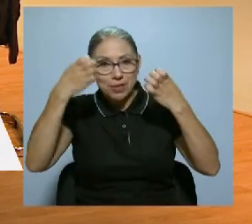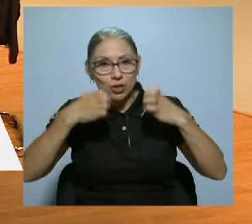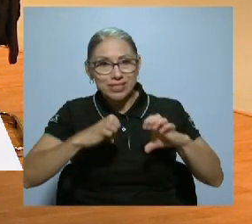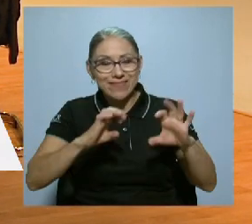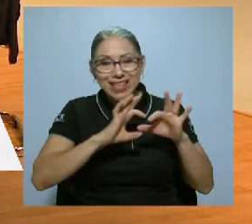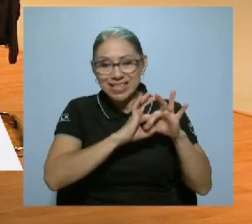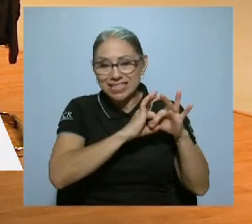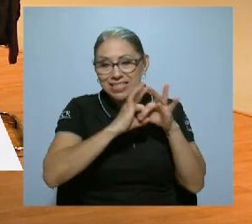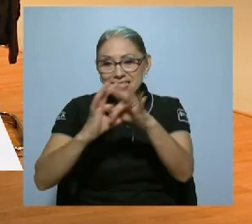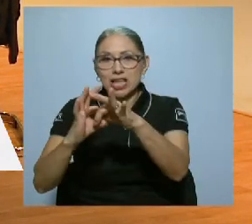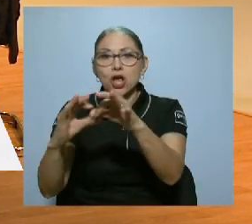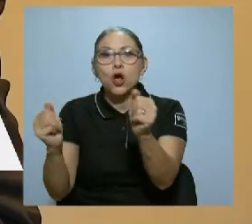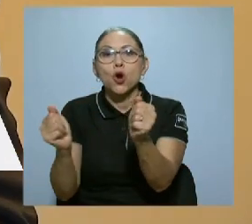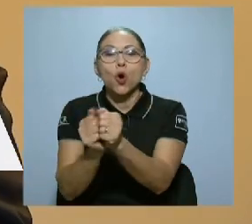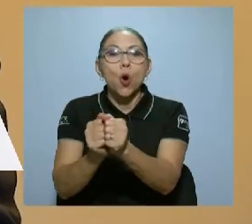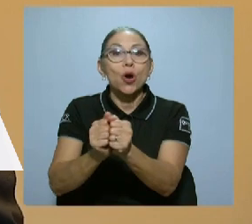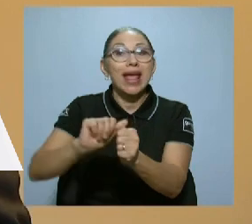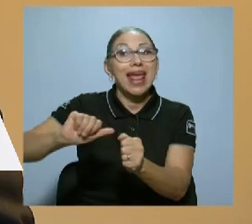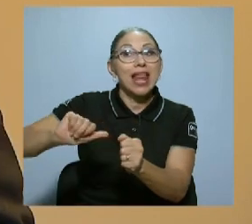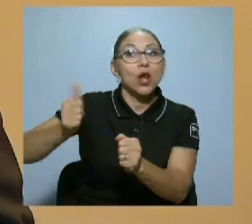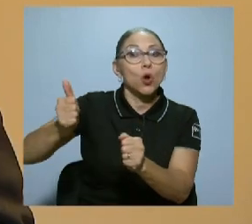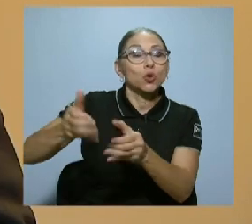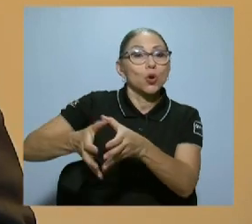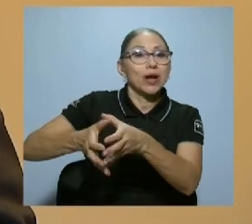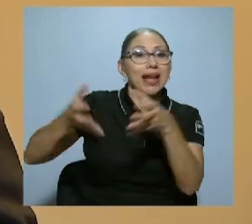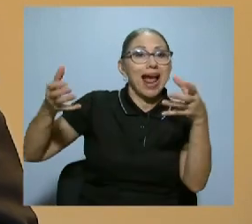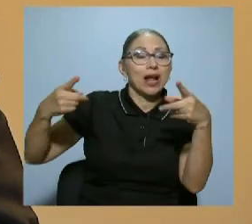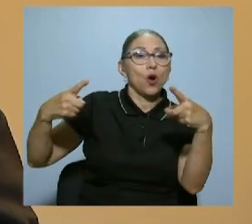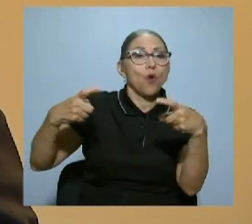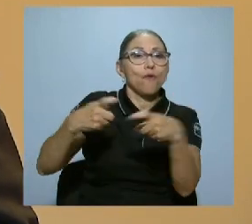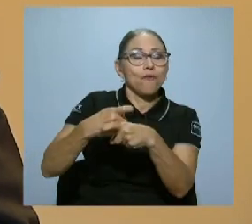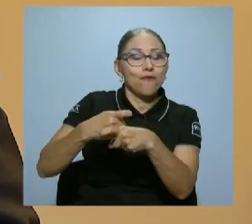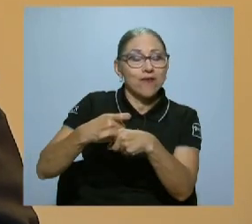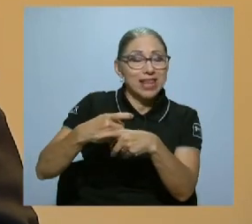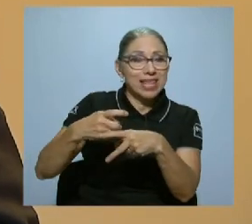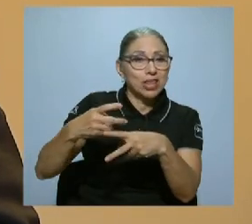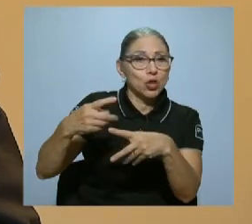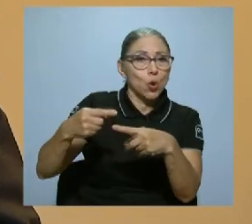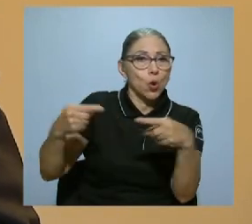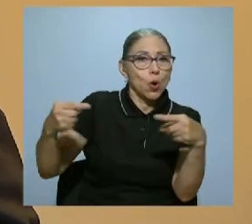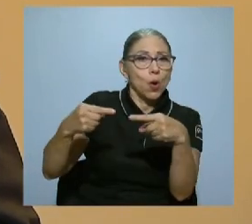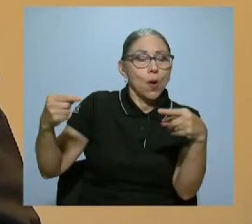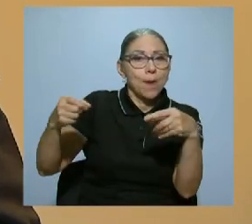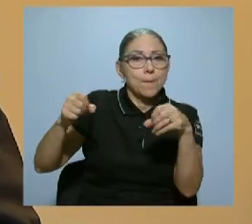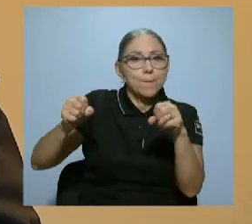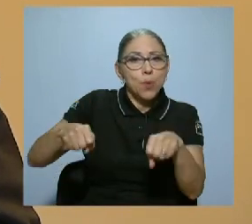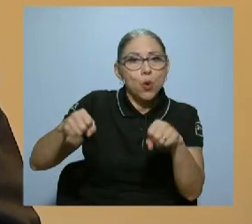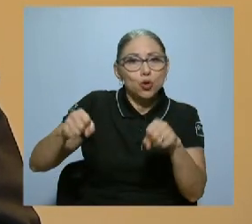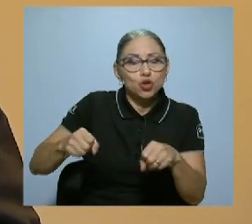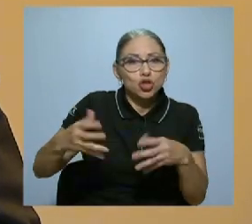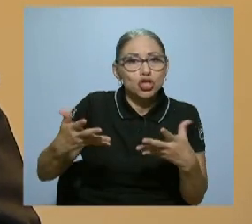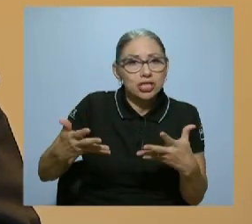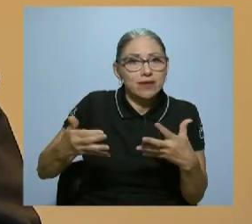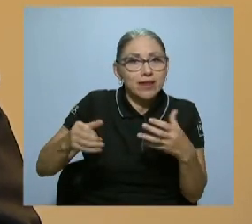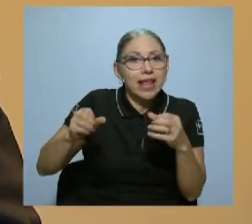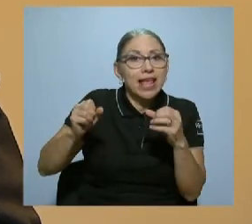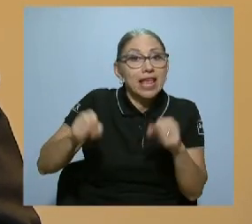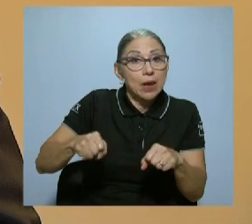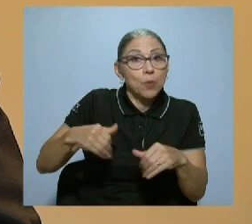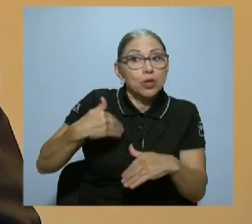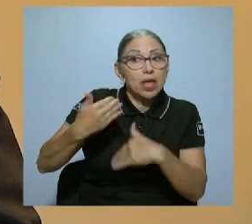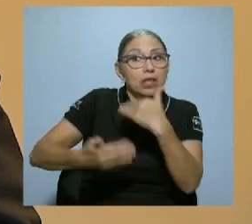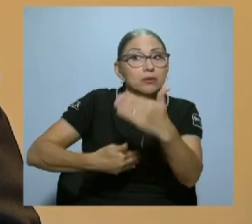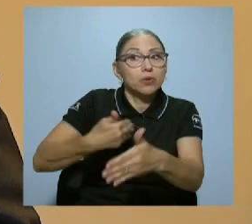el conflicto, el otro gran conflicto posible que podría elevarse su tono en